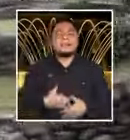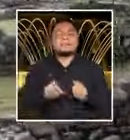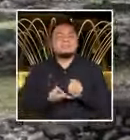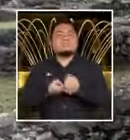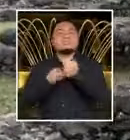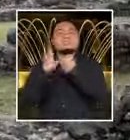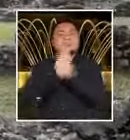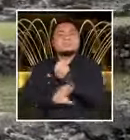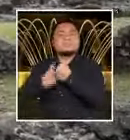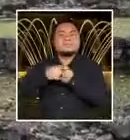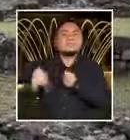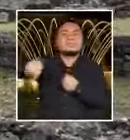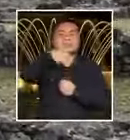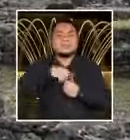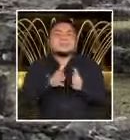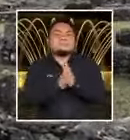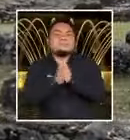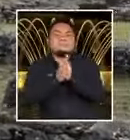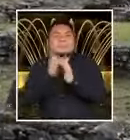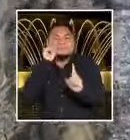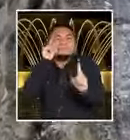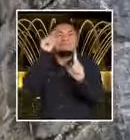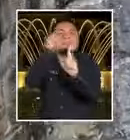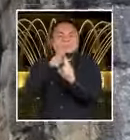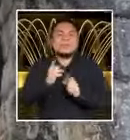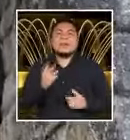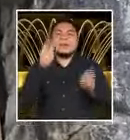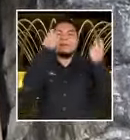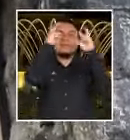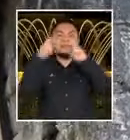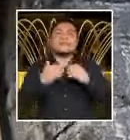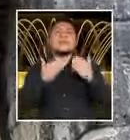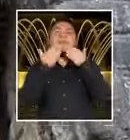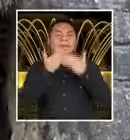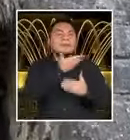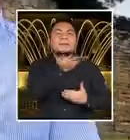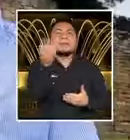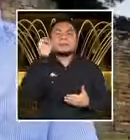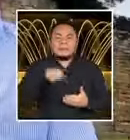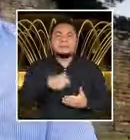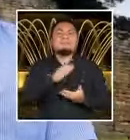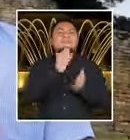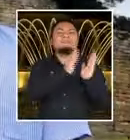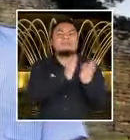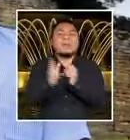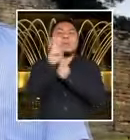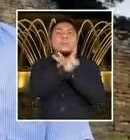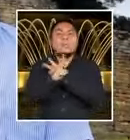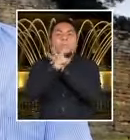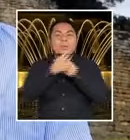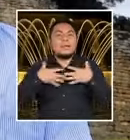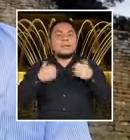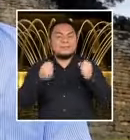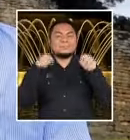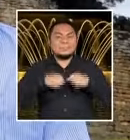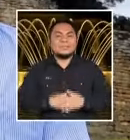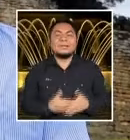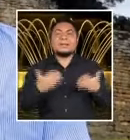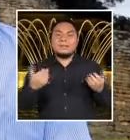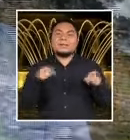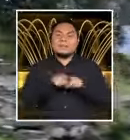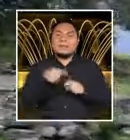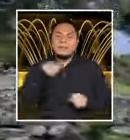segura, adaptando nuestros destinos a las necesidades actuales, priorizando el cuidado de la salud. Reafirmamos